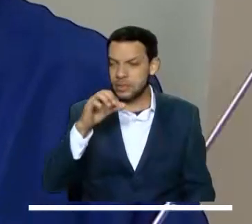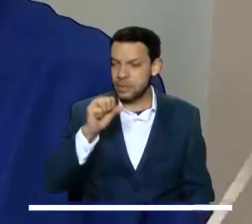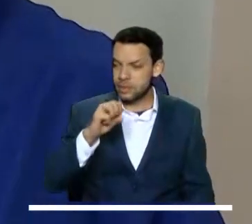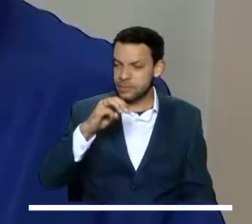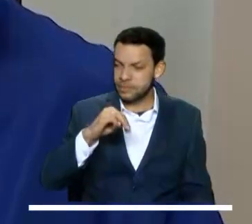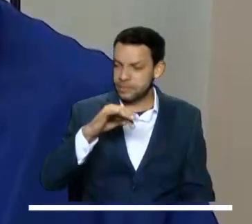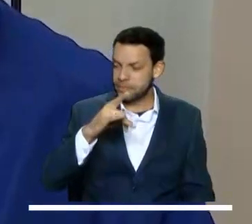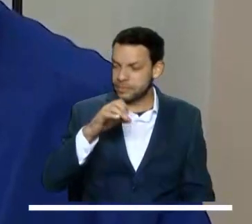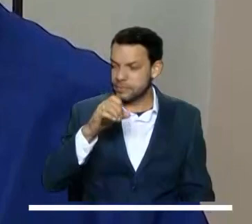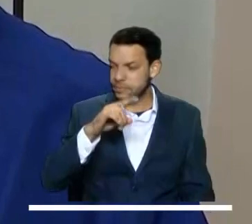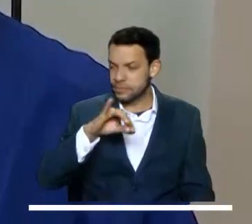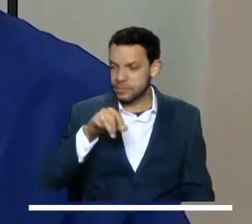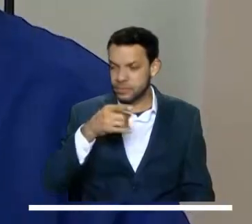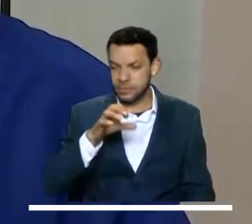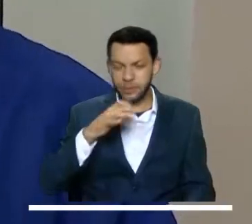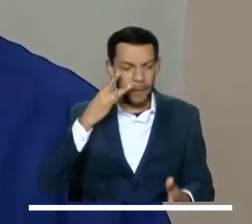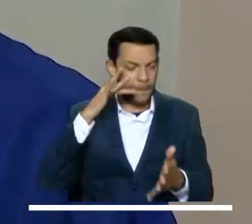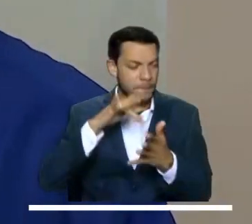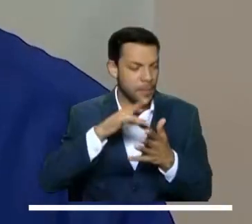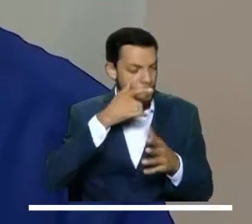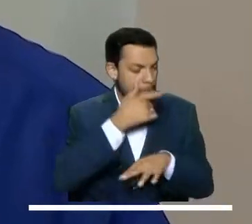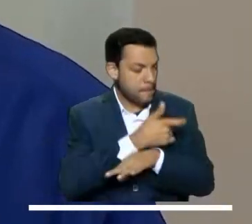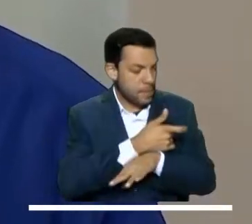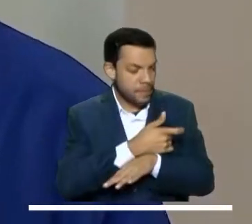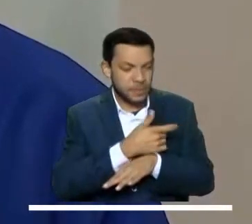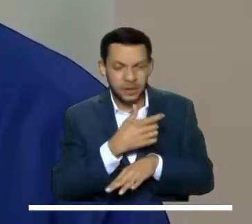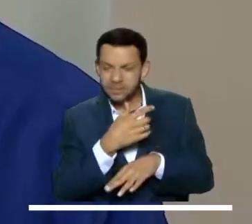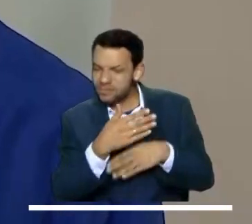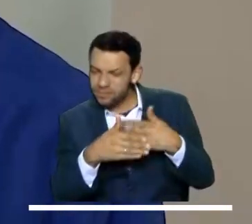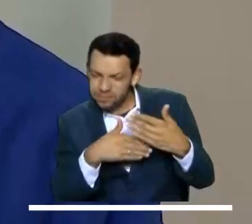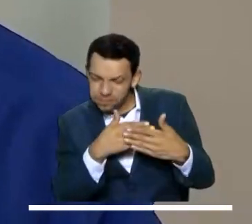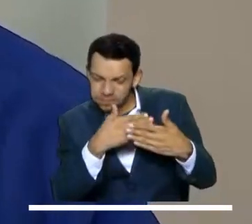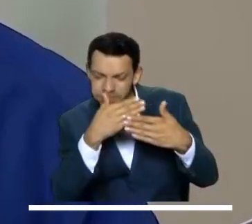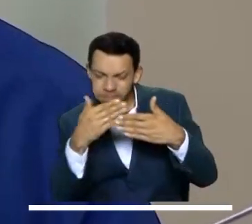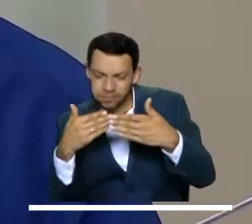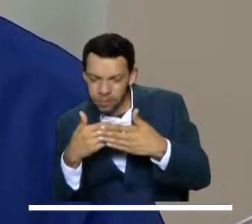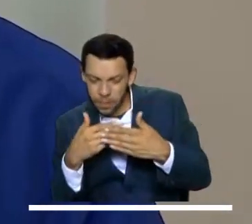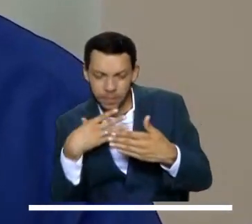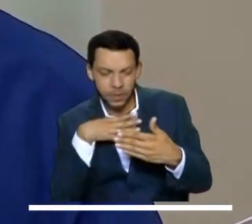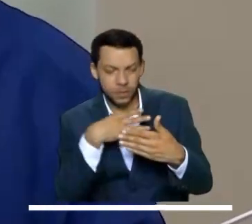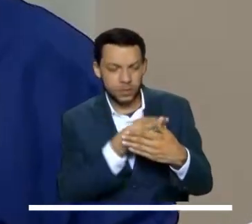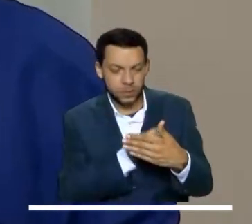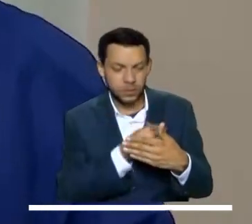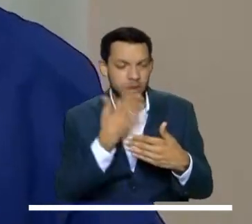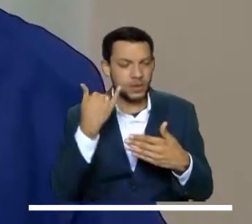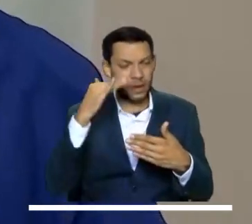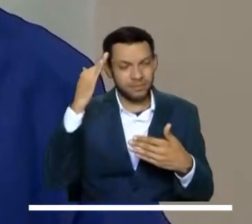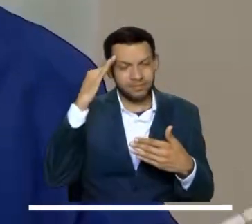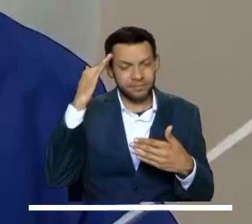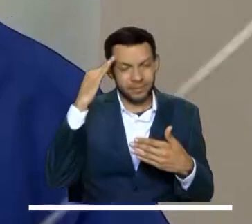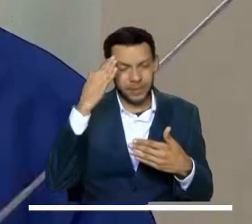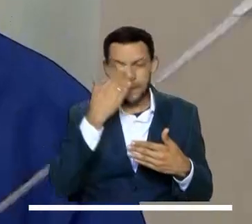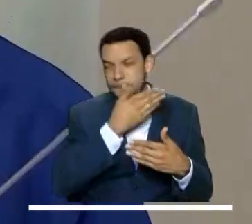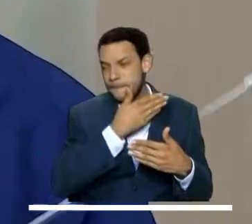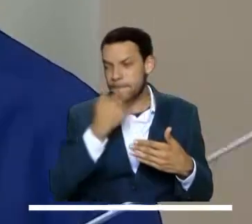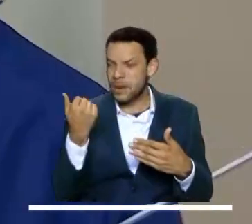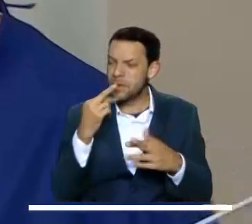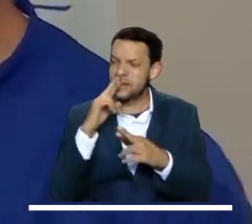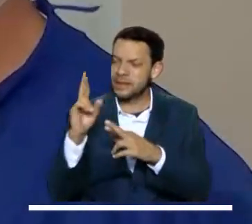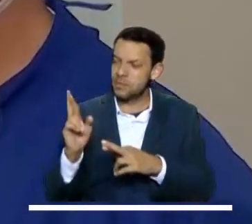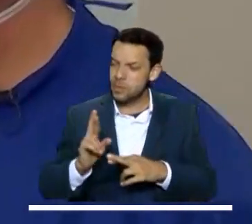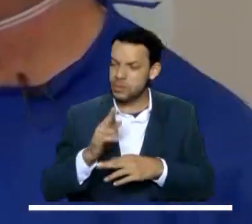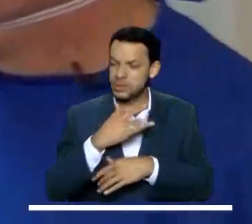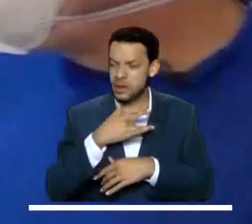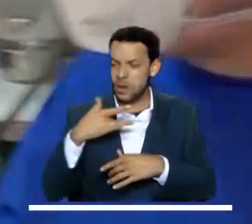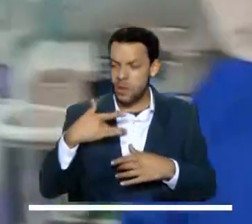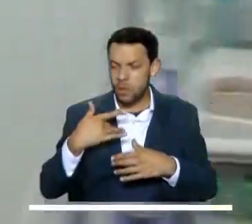precancerosas que inicialmente no dan síntomas, pero que si las podemos detectar a través del endoscopio, a través de la colonoscopia, como vamos a ver, es mucho más fácil estar a tiempo. Él lo